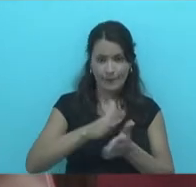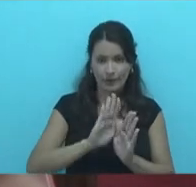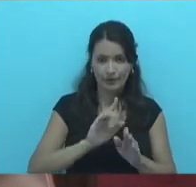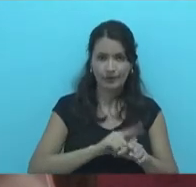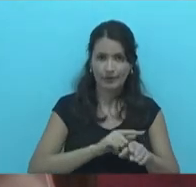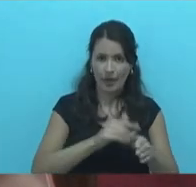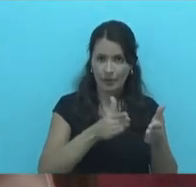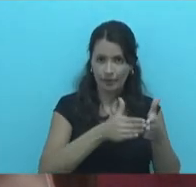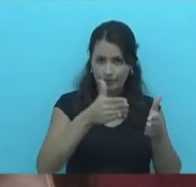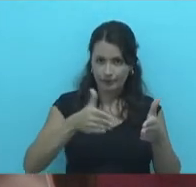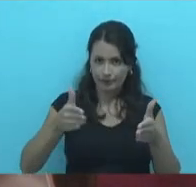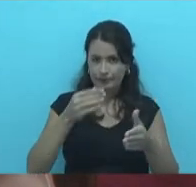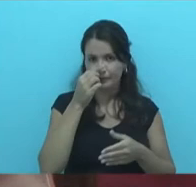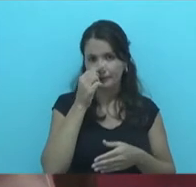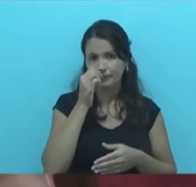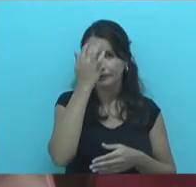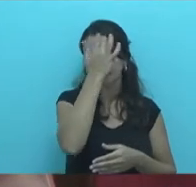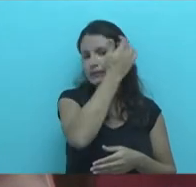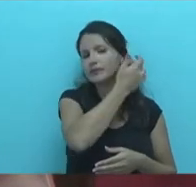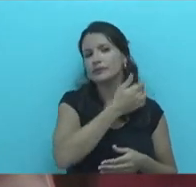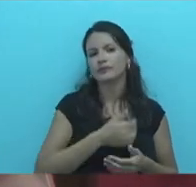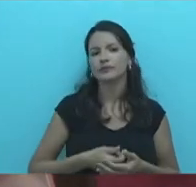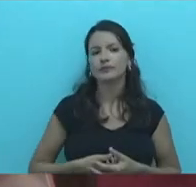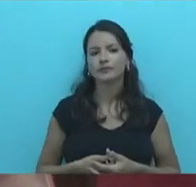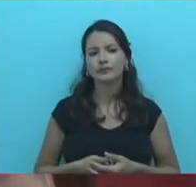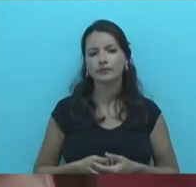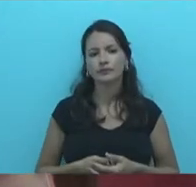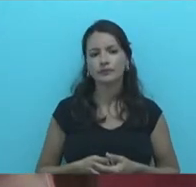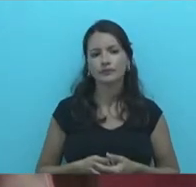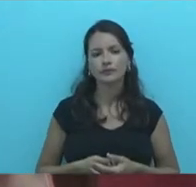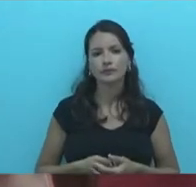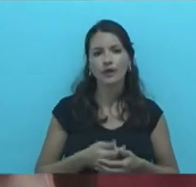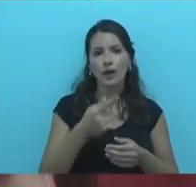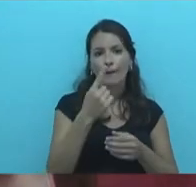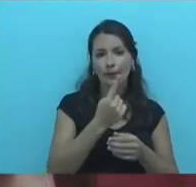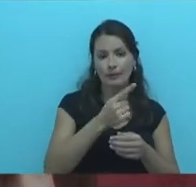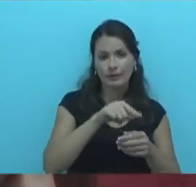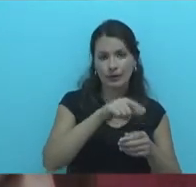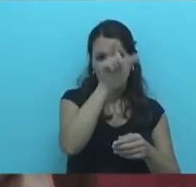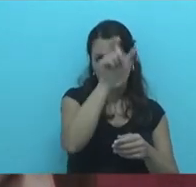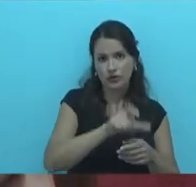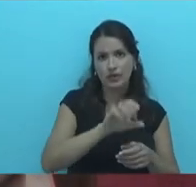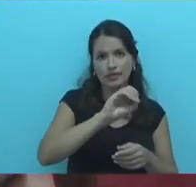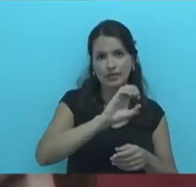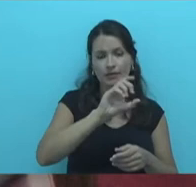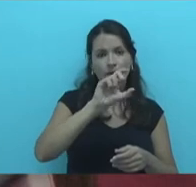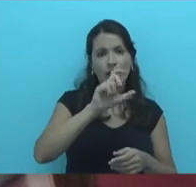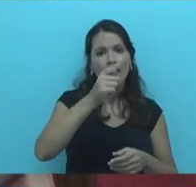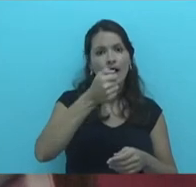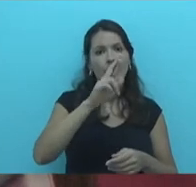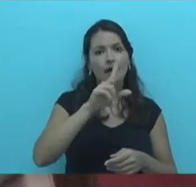distinta. Primero estuvo Carlos Calvo, un